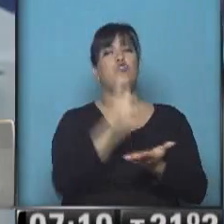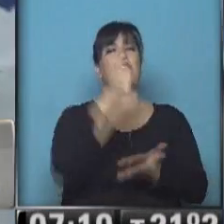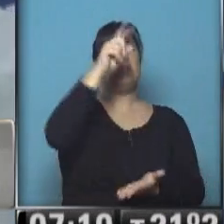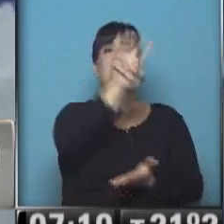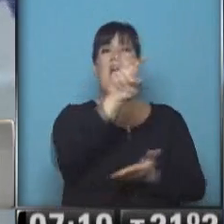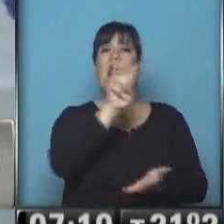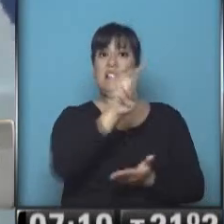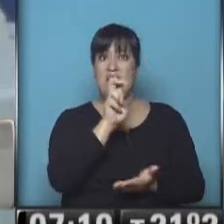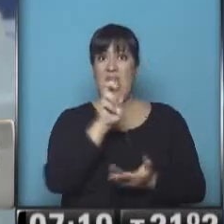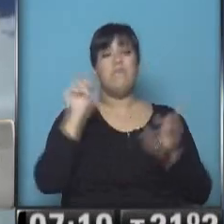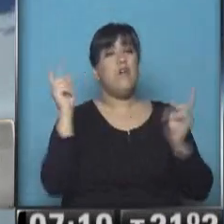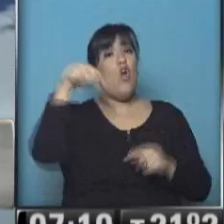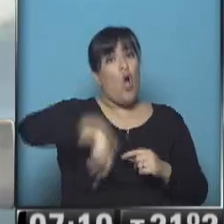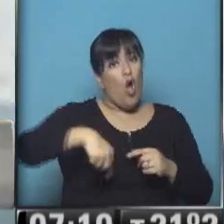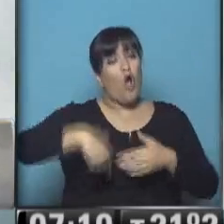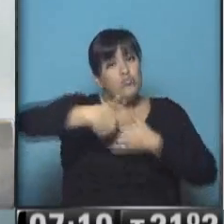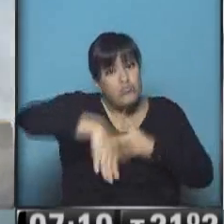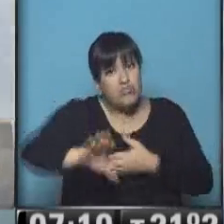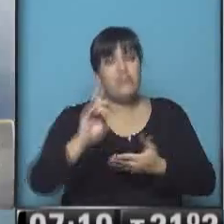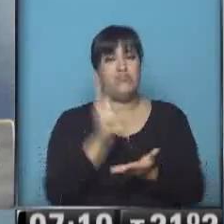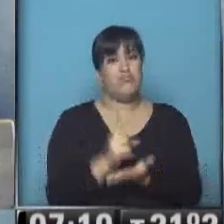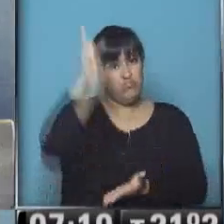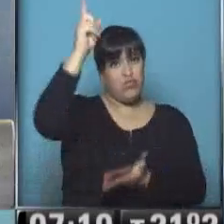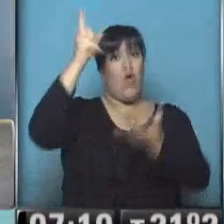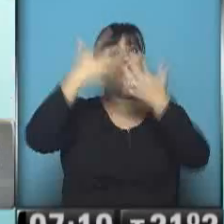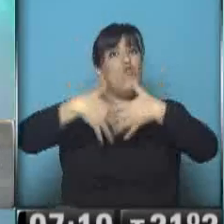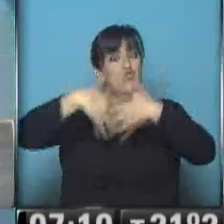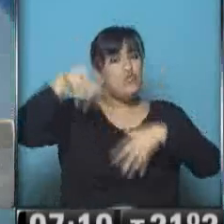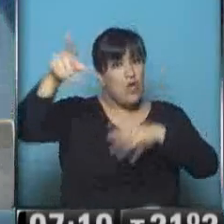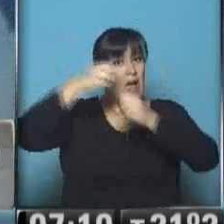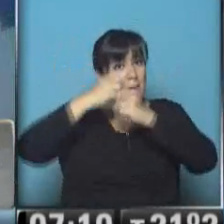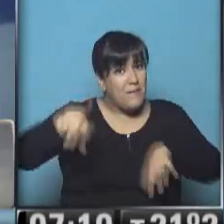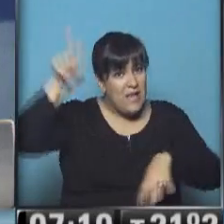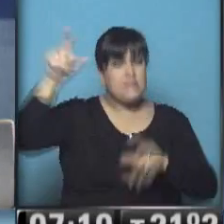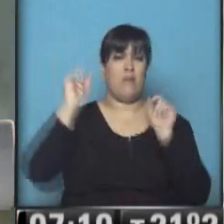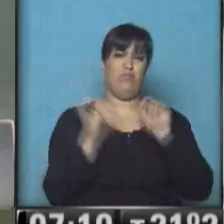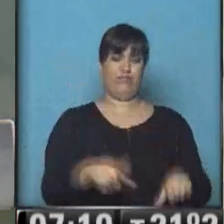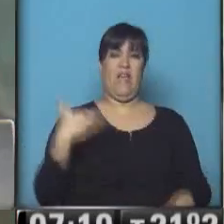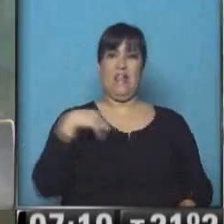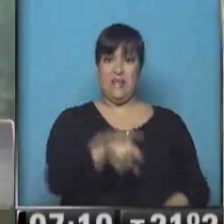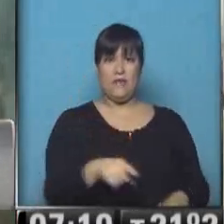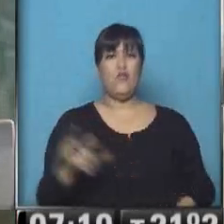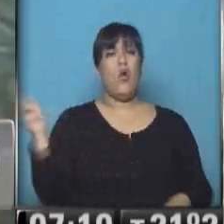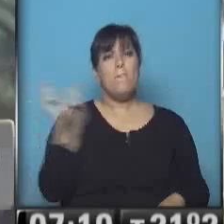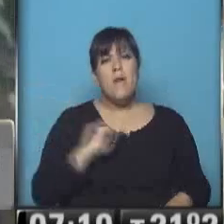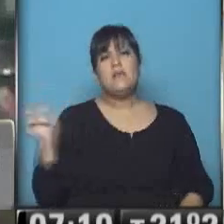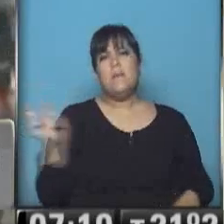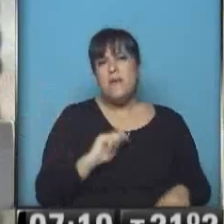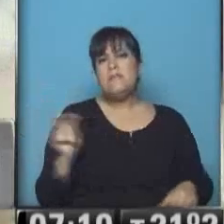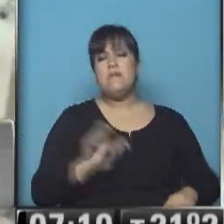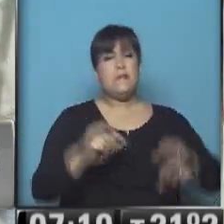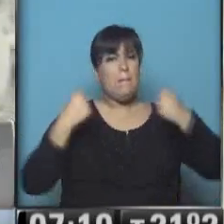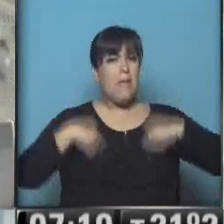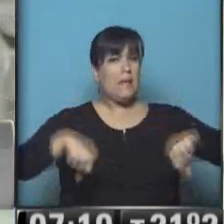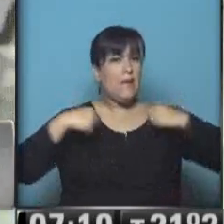alquilado. A partir de ahora, y una vez que esté en funcionamiento, lo vas a tener, pero con un satélite absolutamente argentino. Meses y meses de ensayo, todo